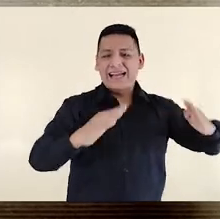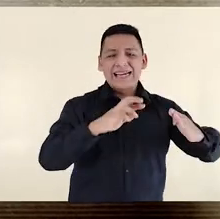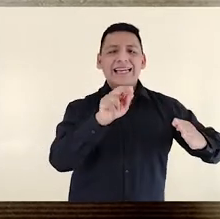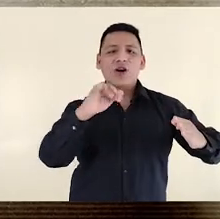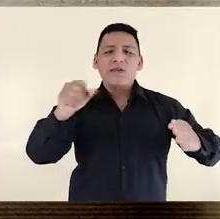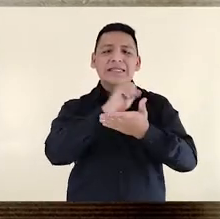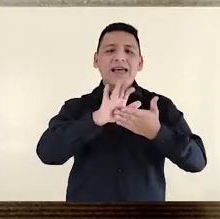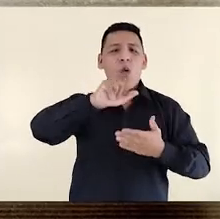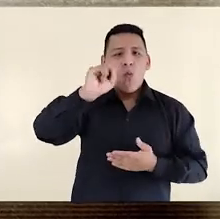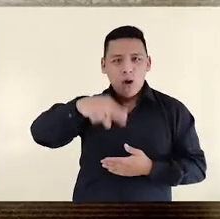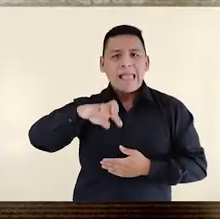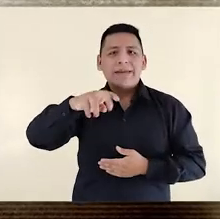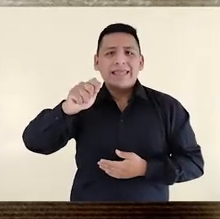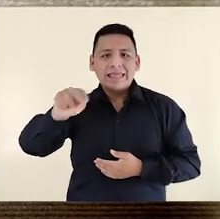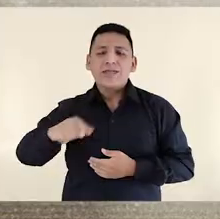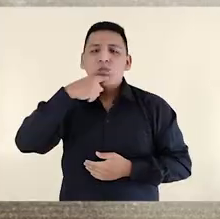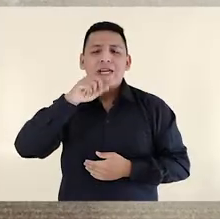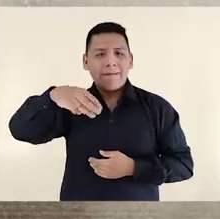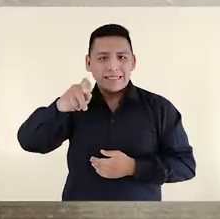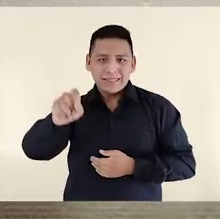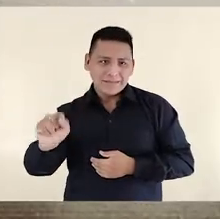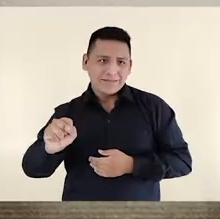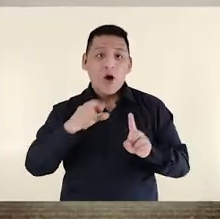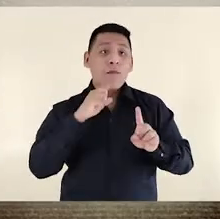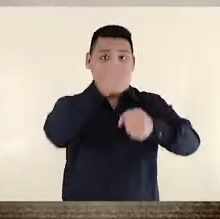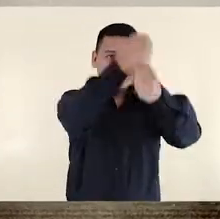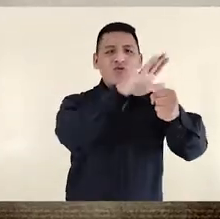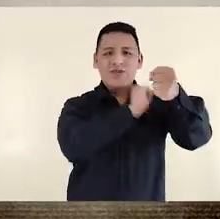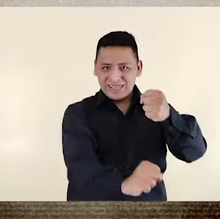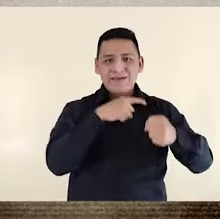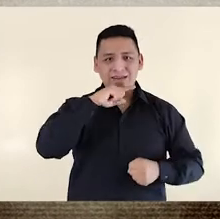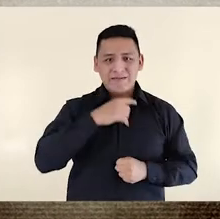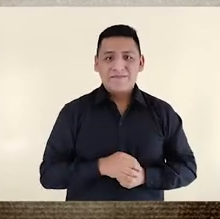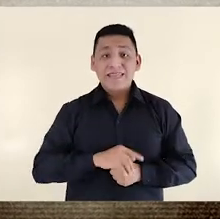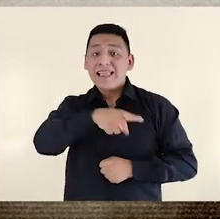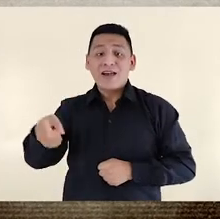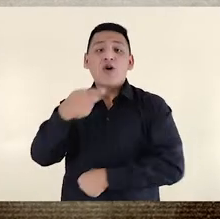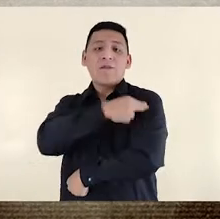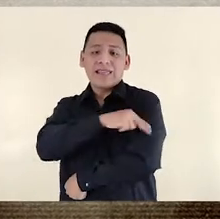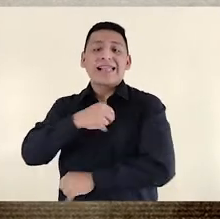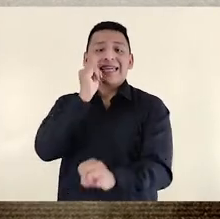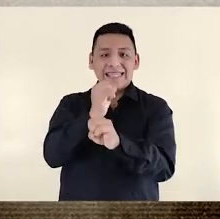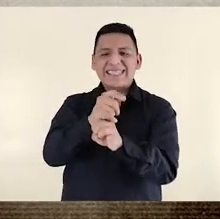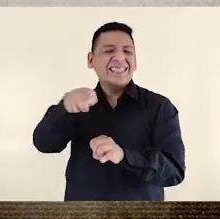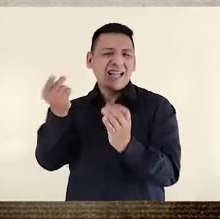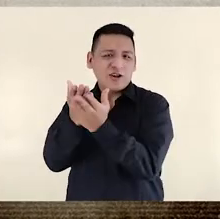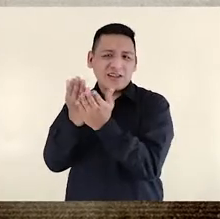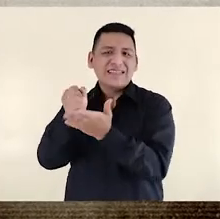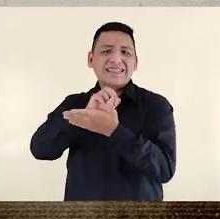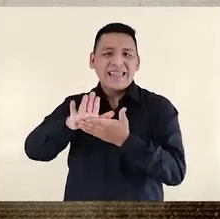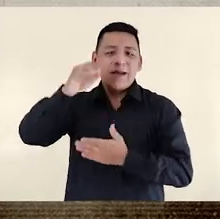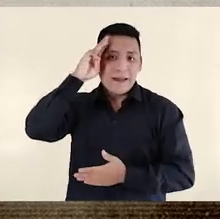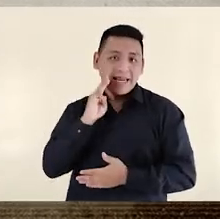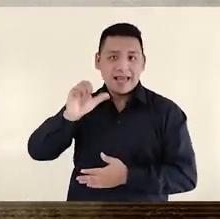importantes: la Casa de Recogimiento de San Juan de la Penitencia para Mestizas, hijas de conquistadores, y a su lado el Hospital e Iglesia y el